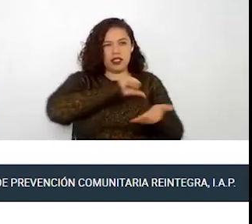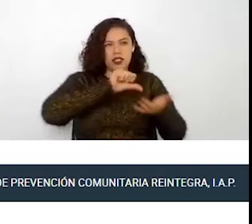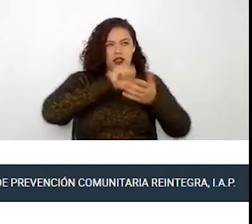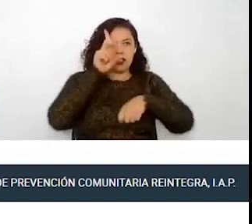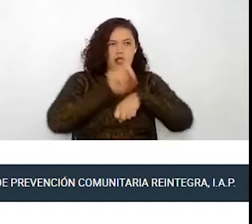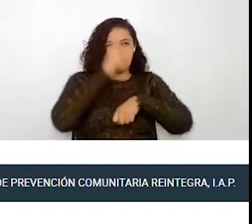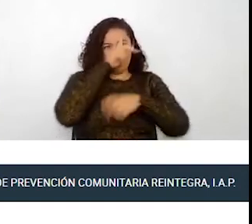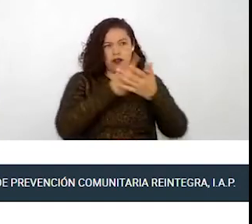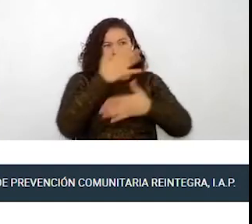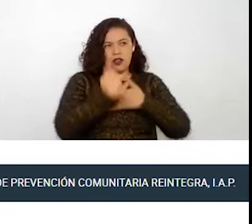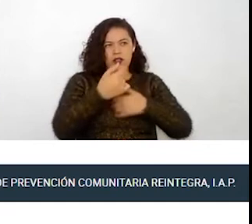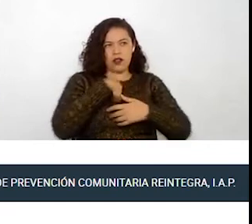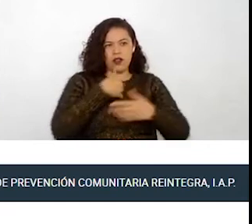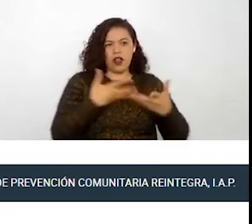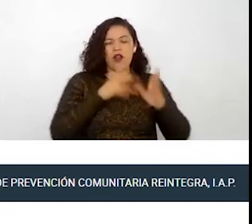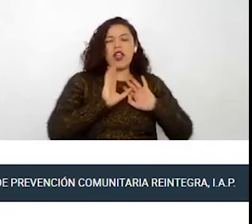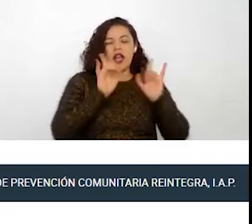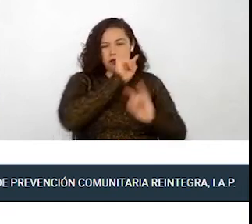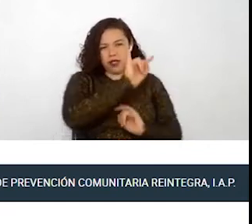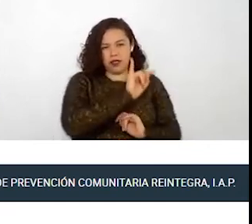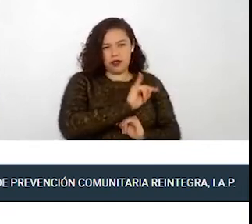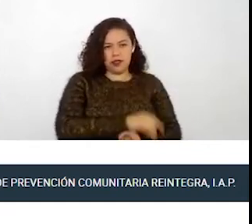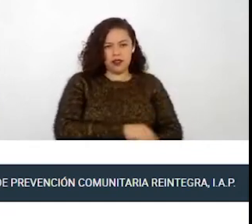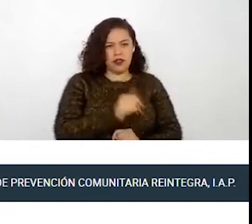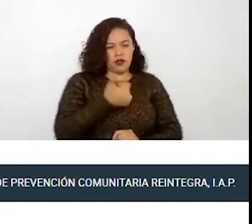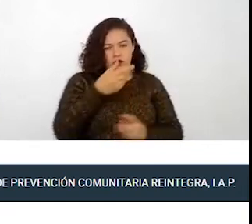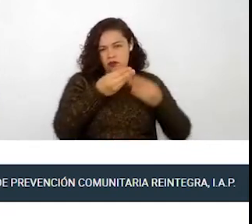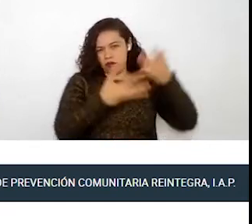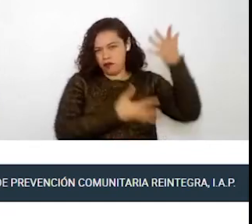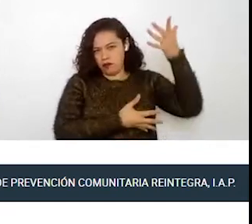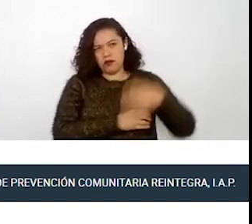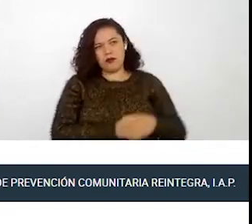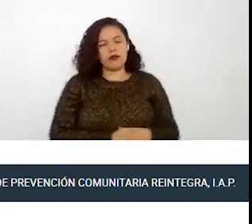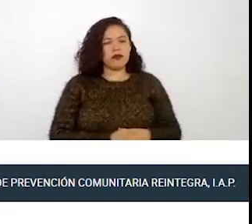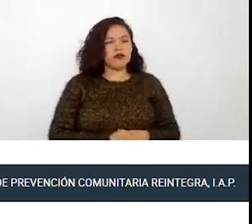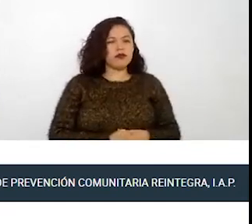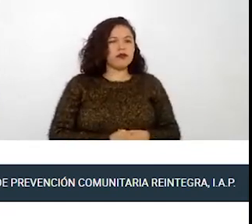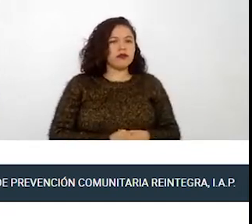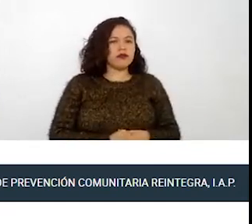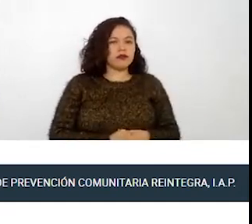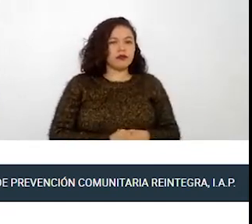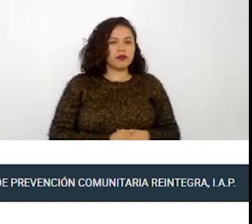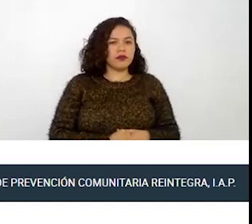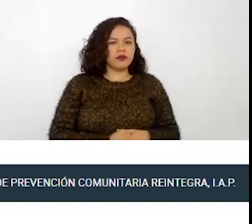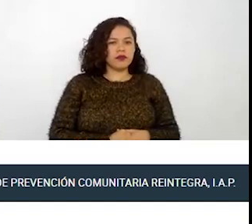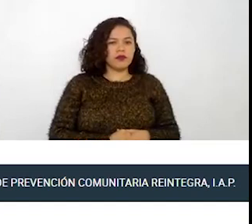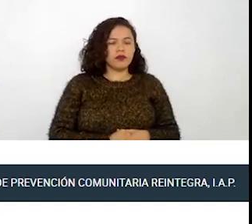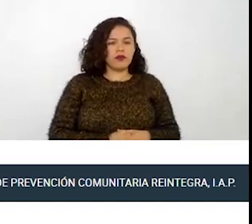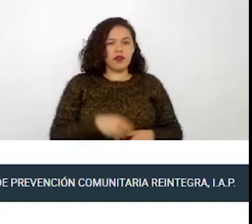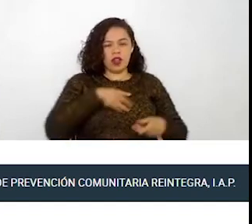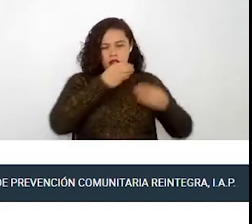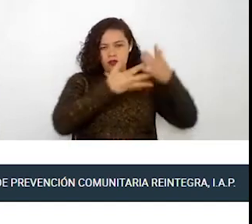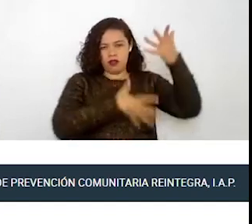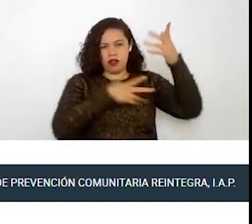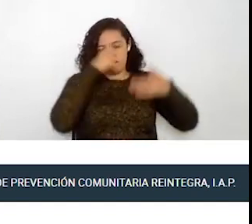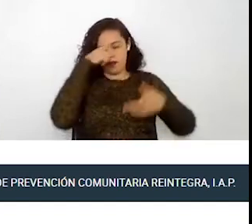ese proyecto que estoy cargando yo o que ya está cargando todos los demás bueno todos los que tengan en este caso cargaban varios pero aquí yo